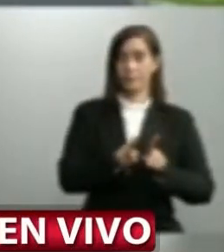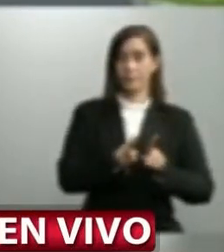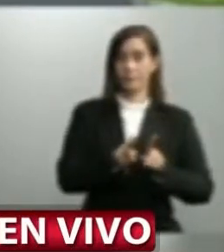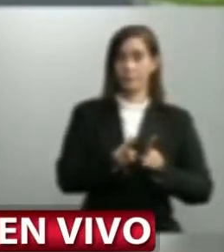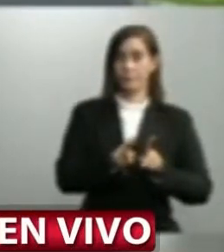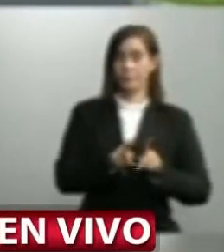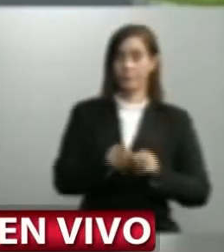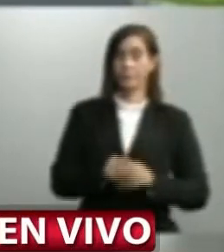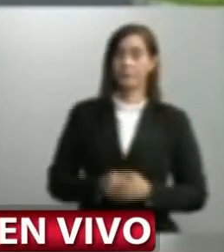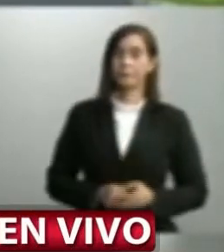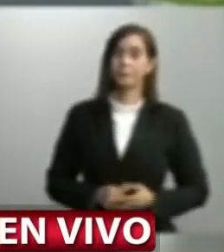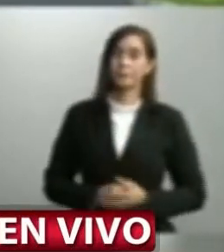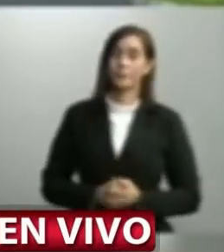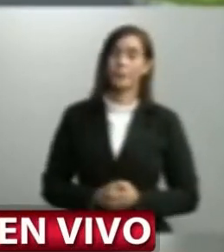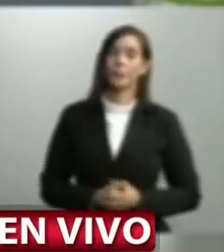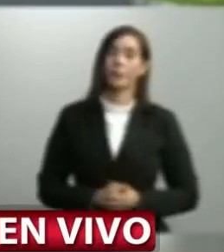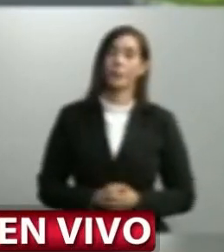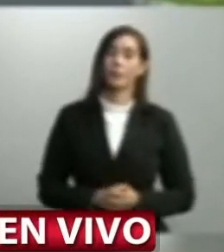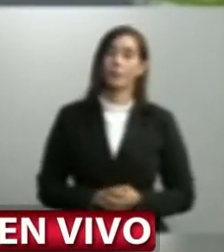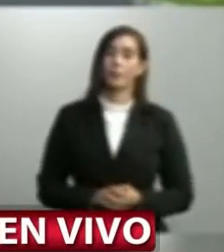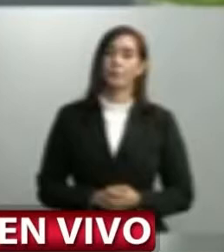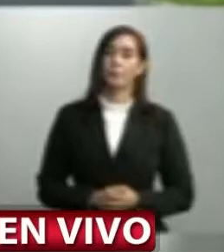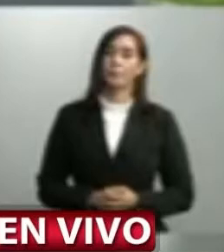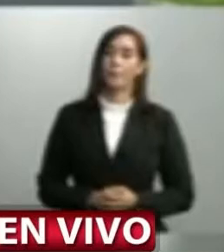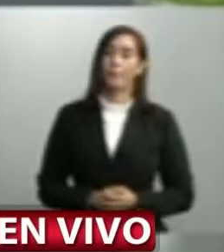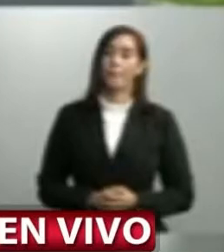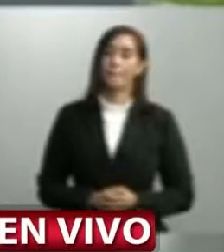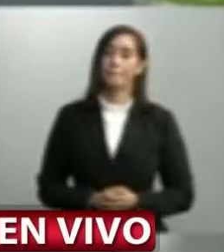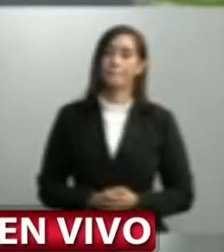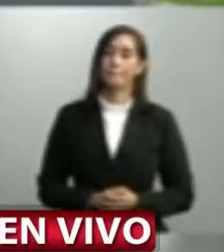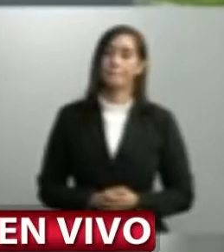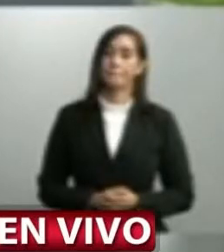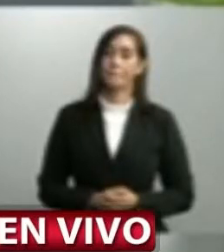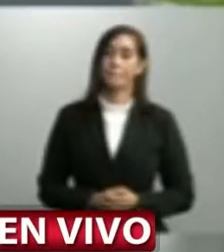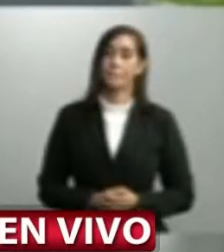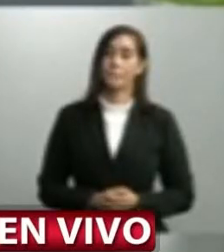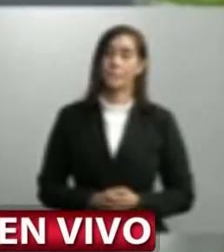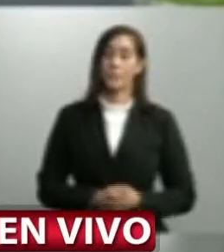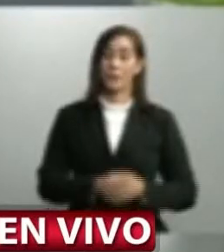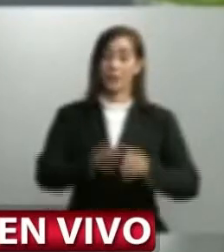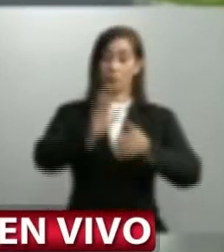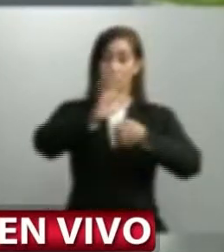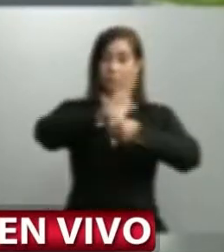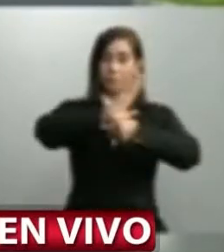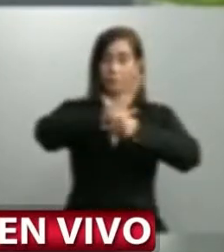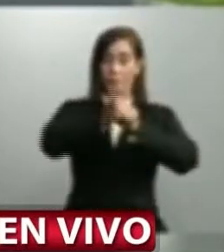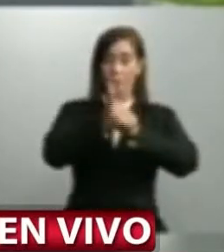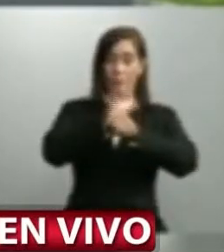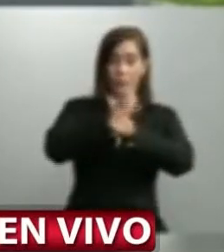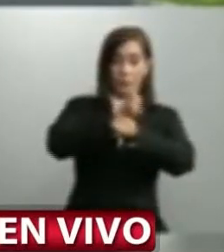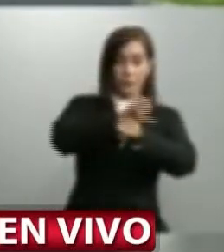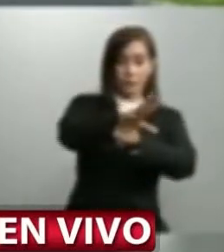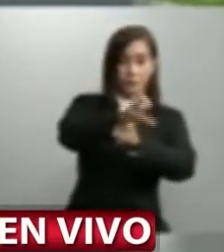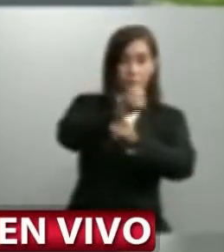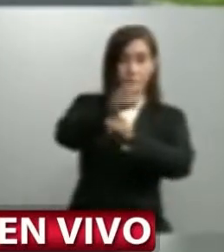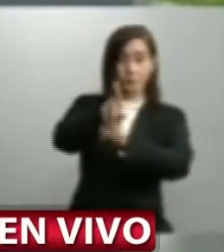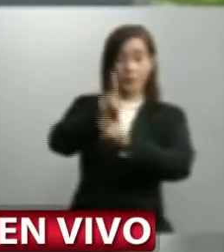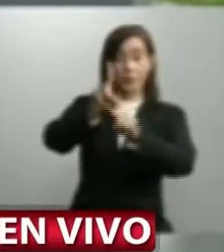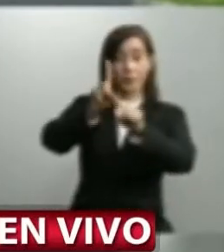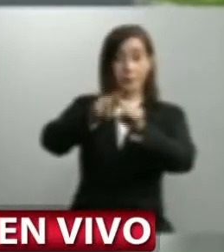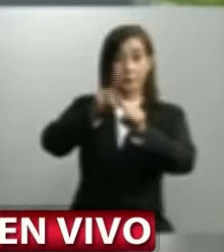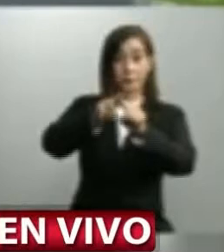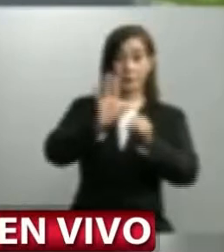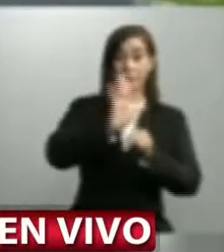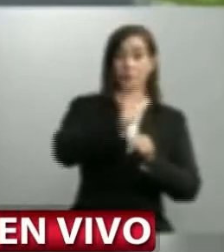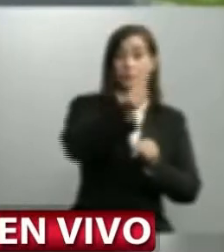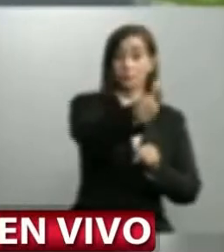la capacidad del COVID de continuar la transmisión en gran medida depende del